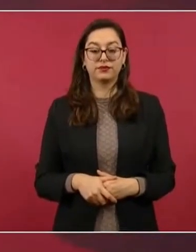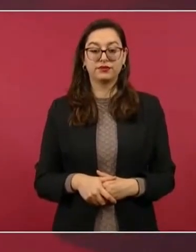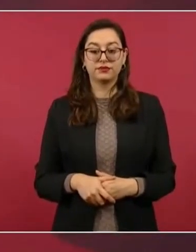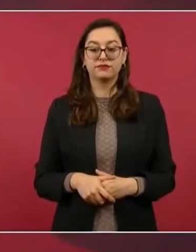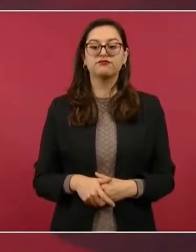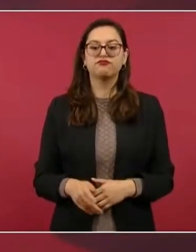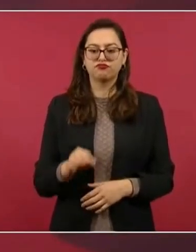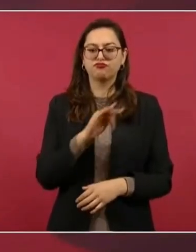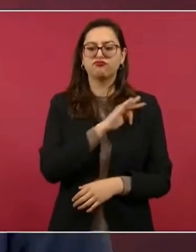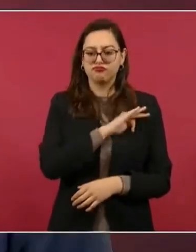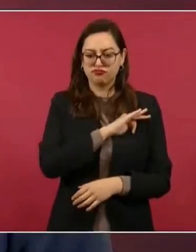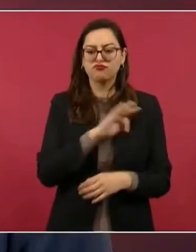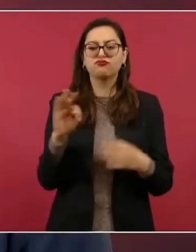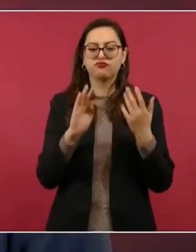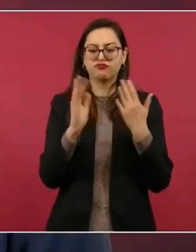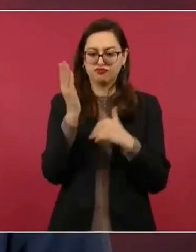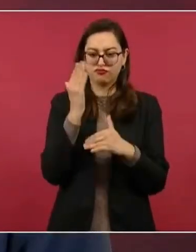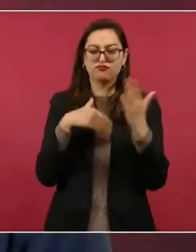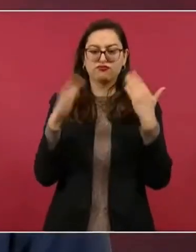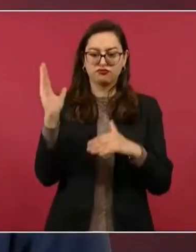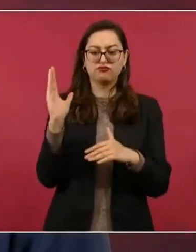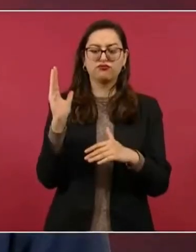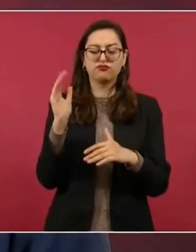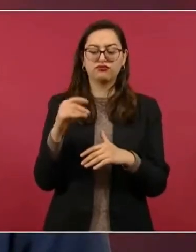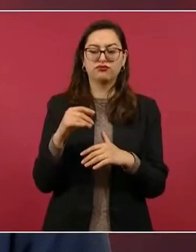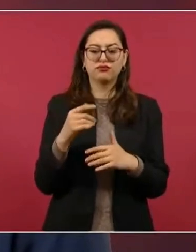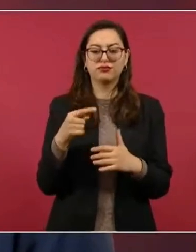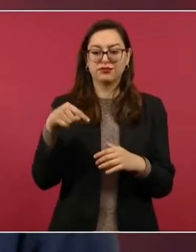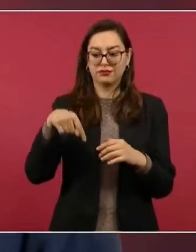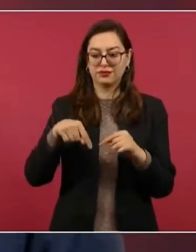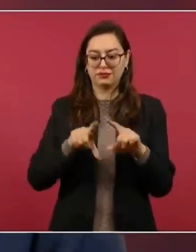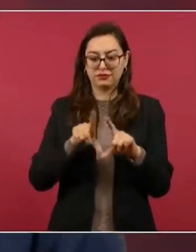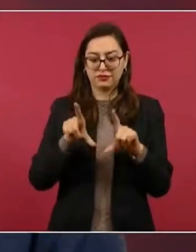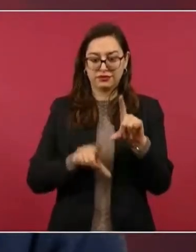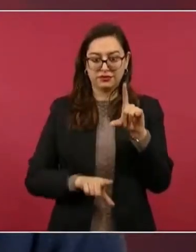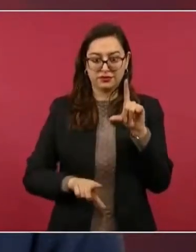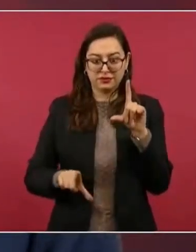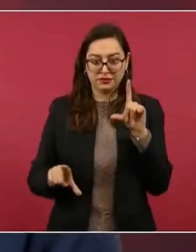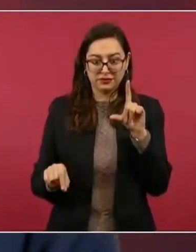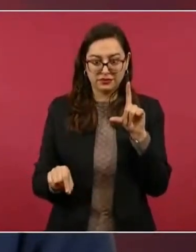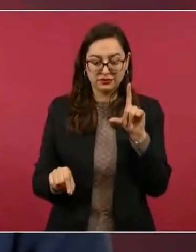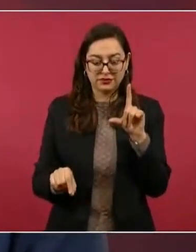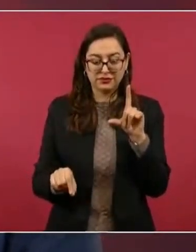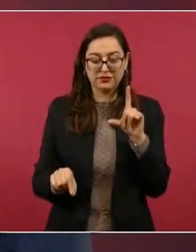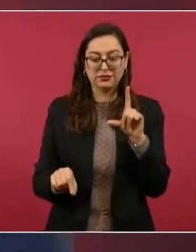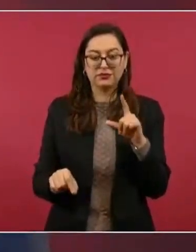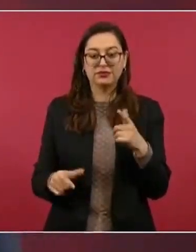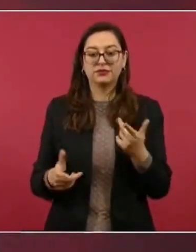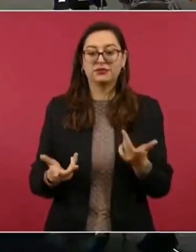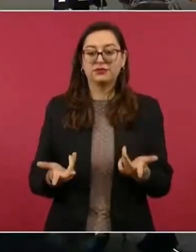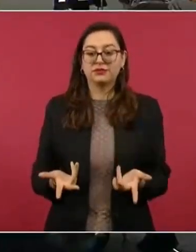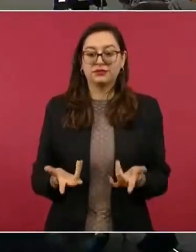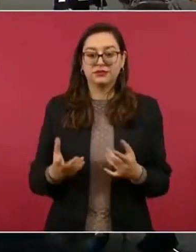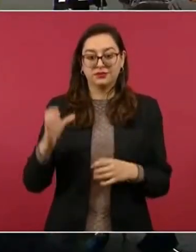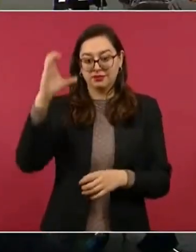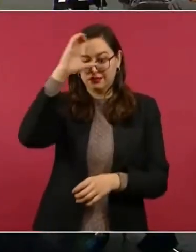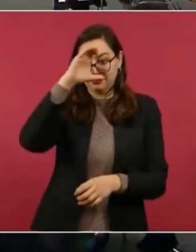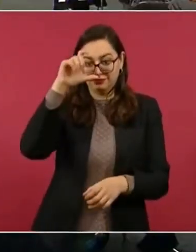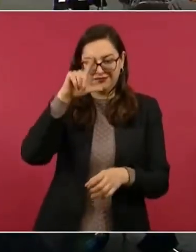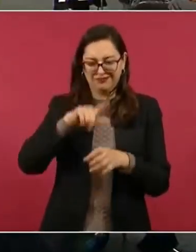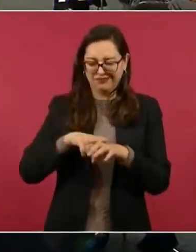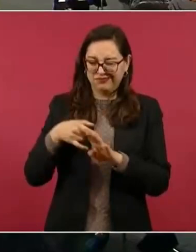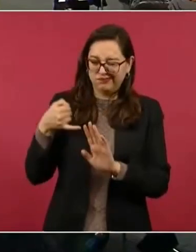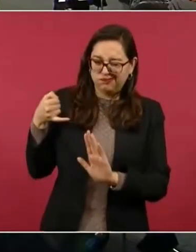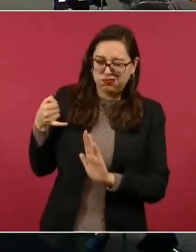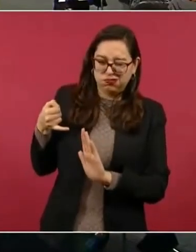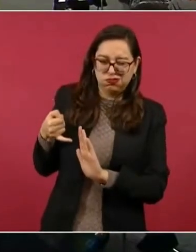sí se puede, porque este país tiene raíces profundas,